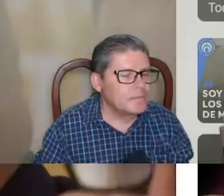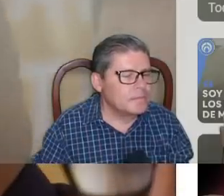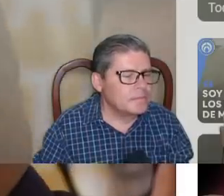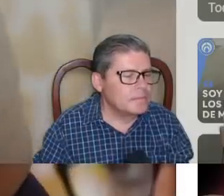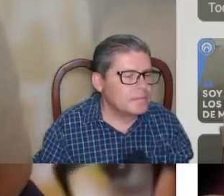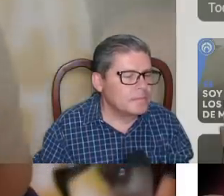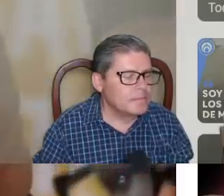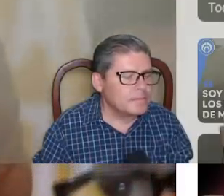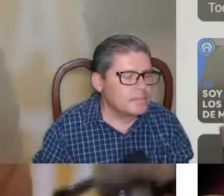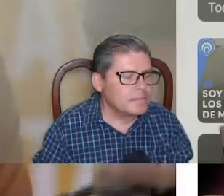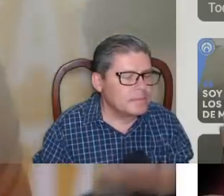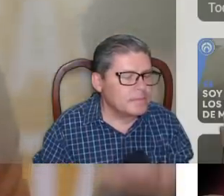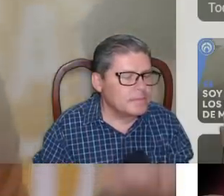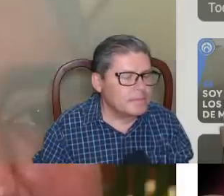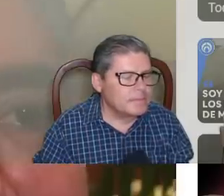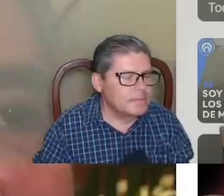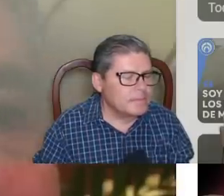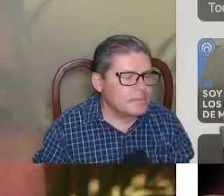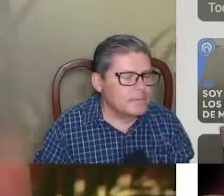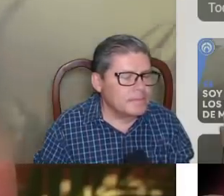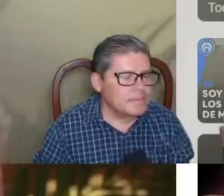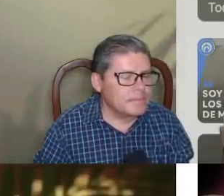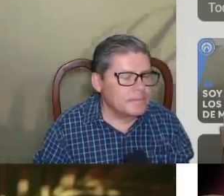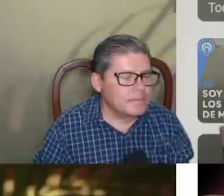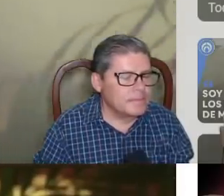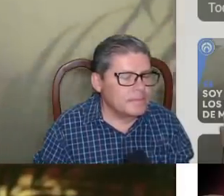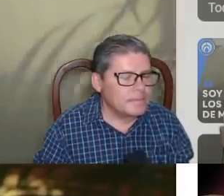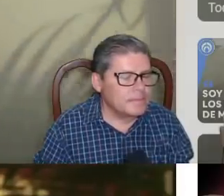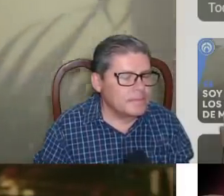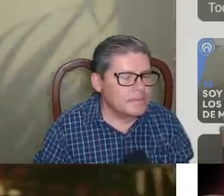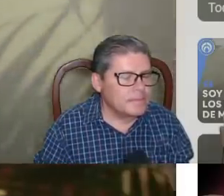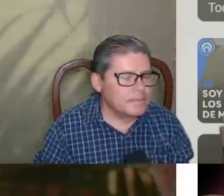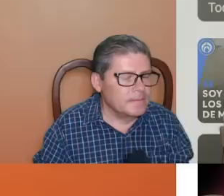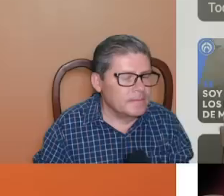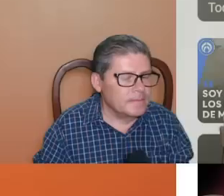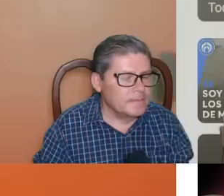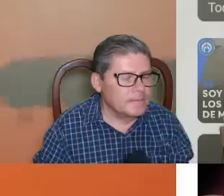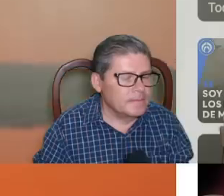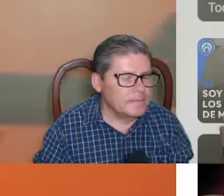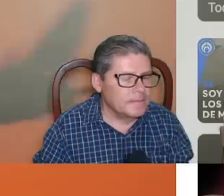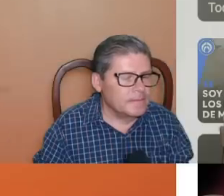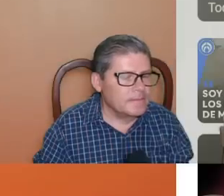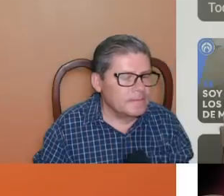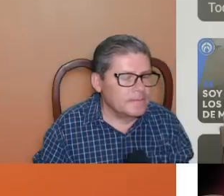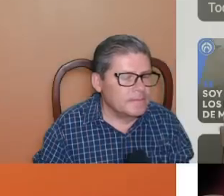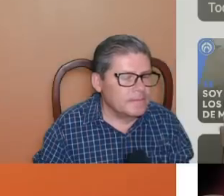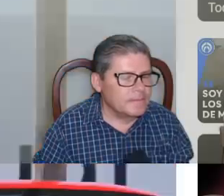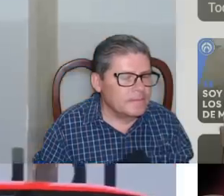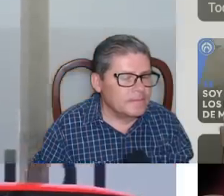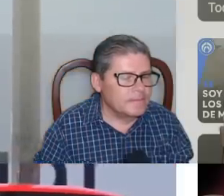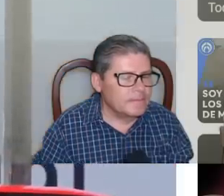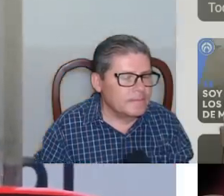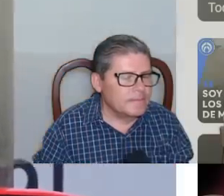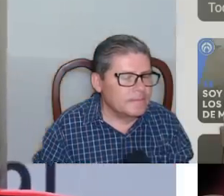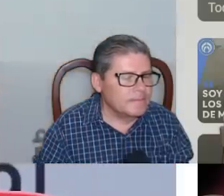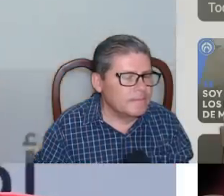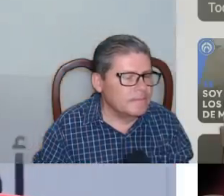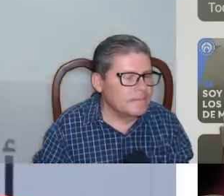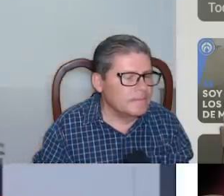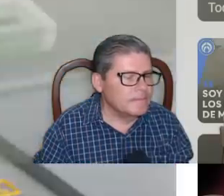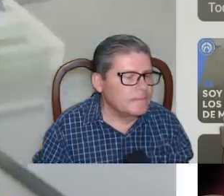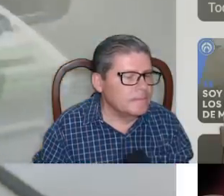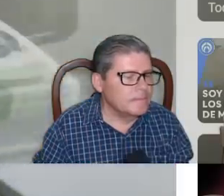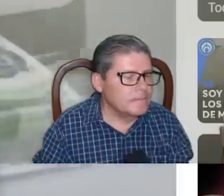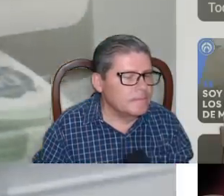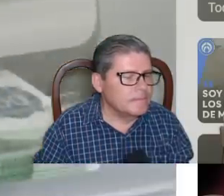posibles beneficiarios de las tarjetas de crédito a nombre de Collado Mosello, con las que se pagaron vuelos, alquiler de